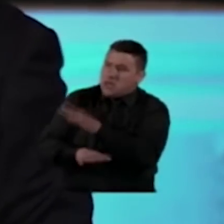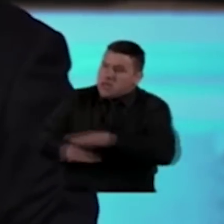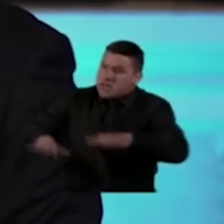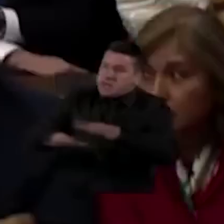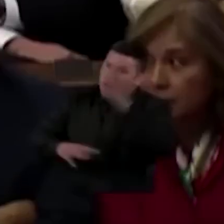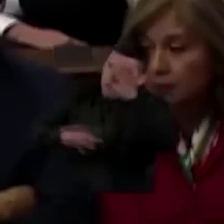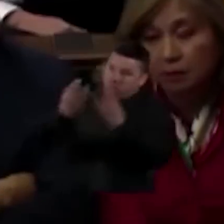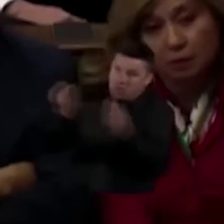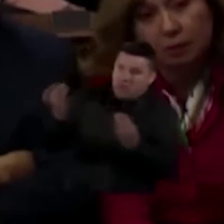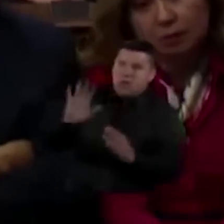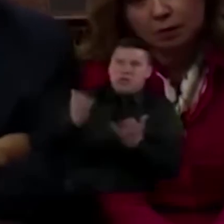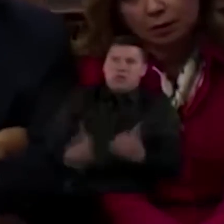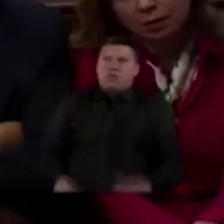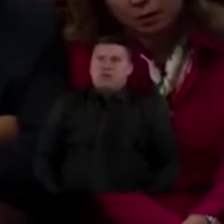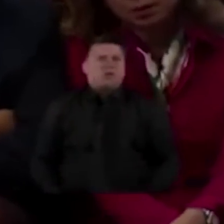oposición. Perdóneme, presidente.